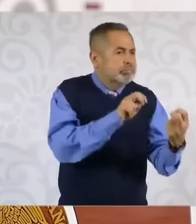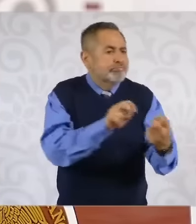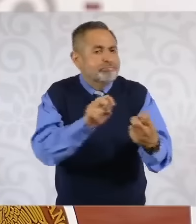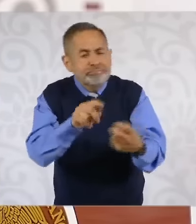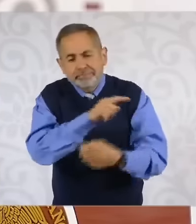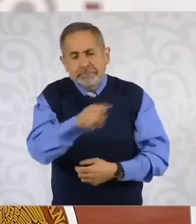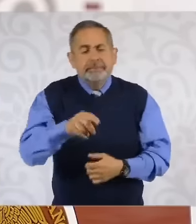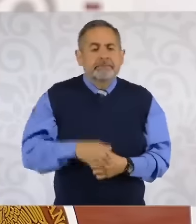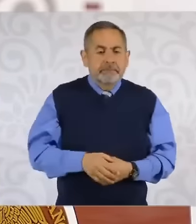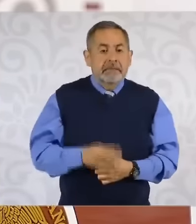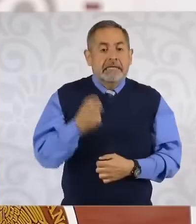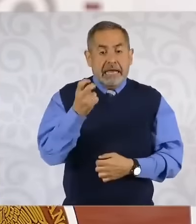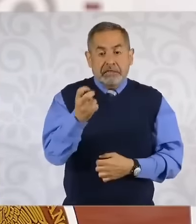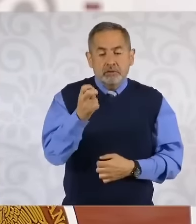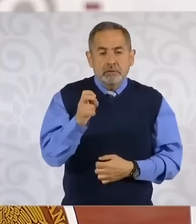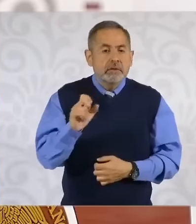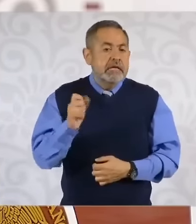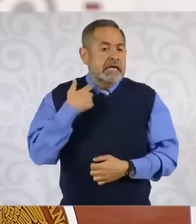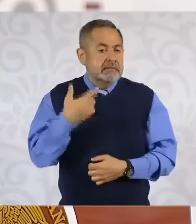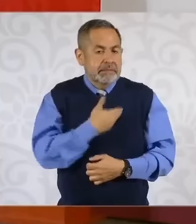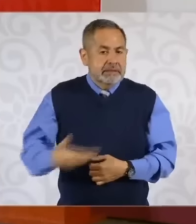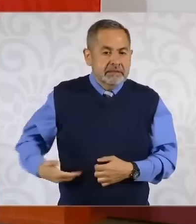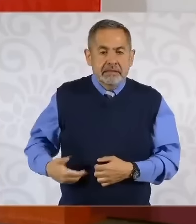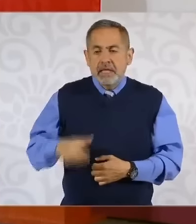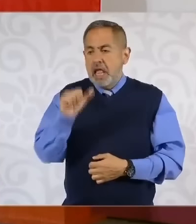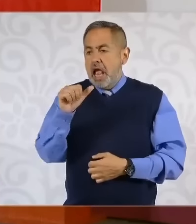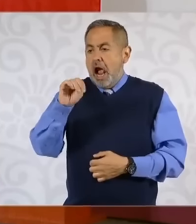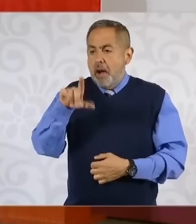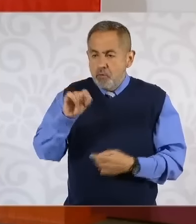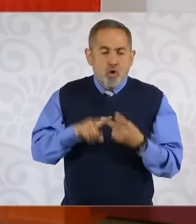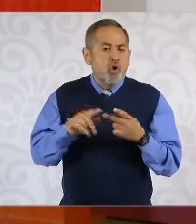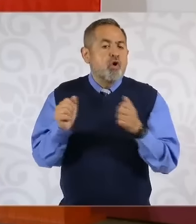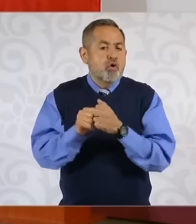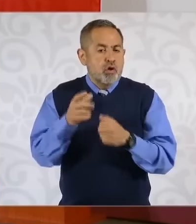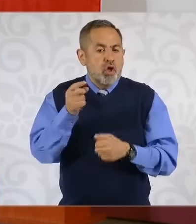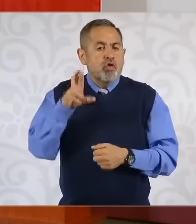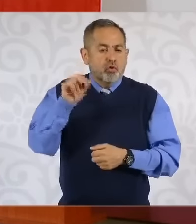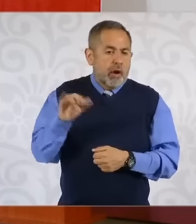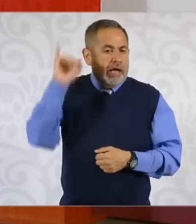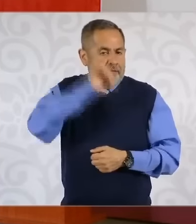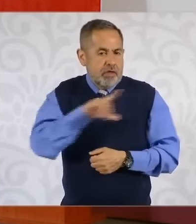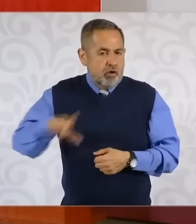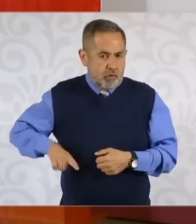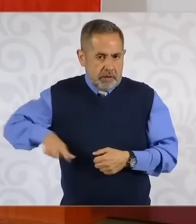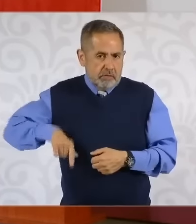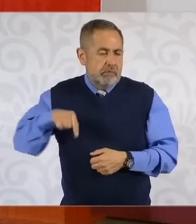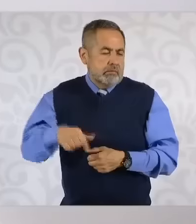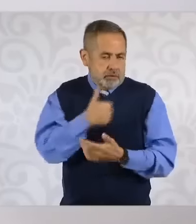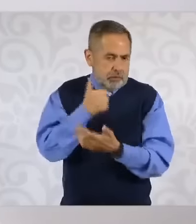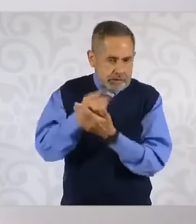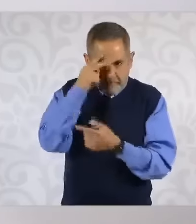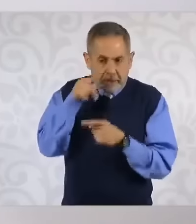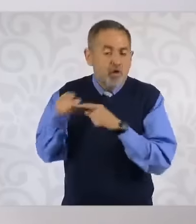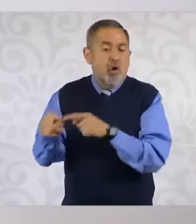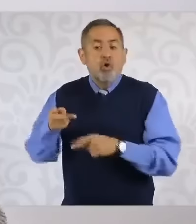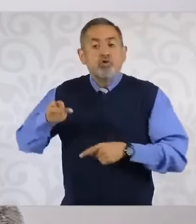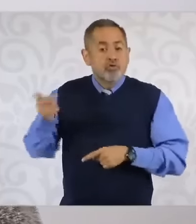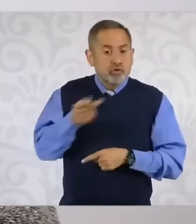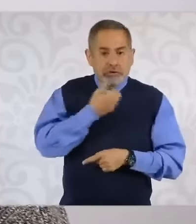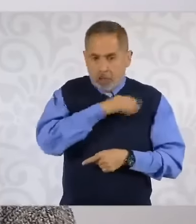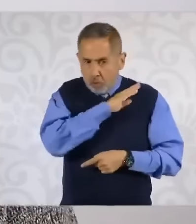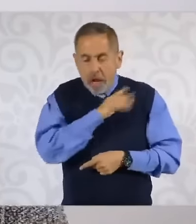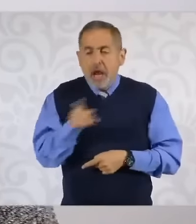hicieron el presidente López Obrador y la doctora Sheinbaum, siendo la jefa de gobierno, decidieron crear